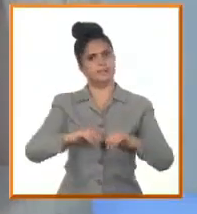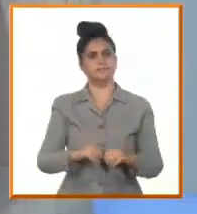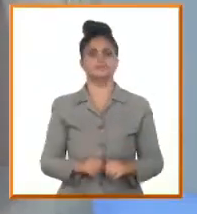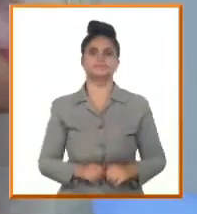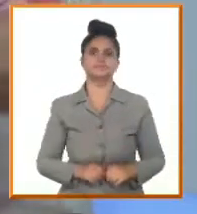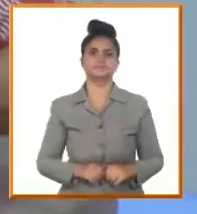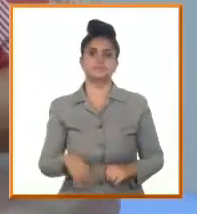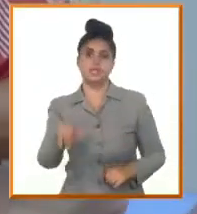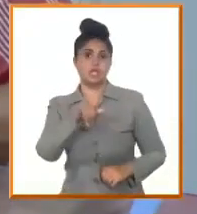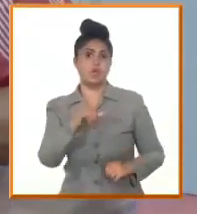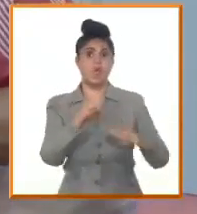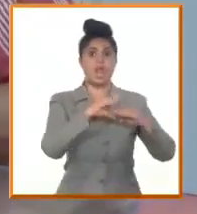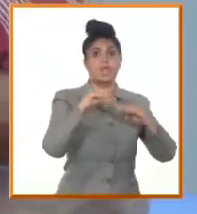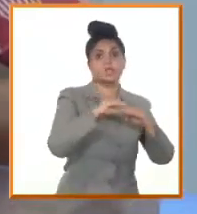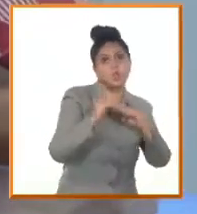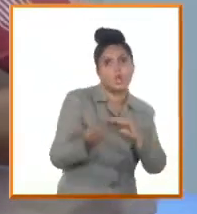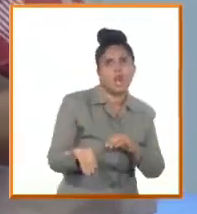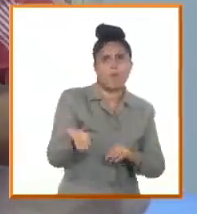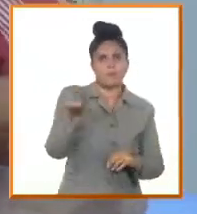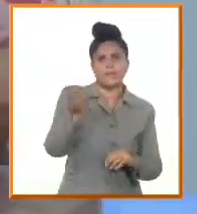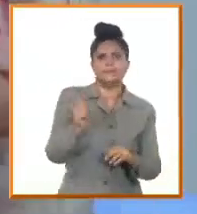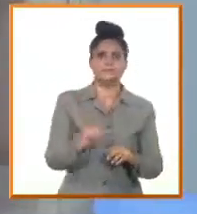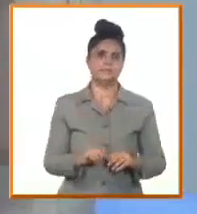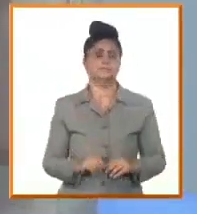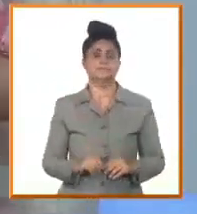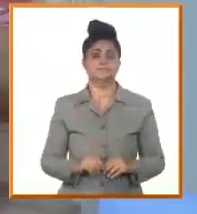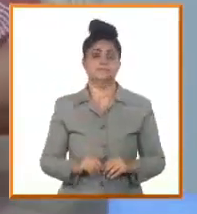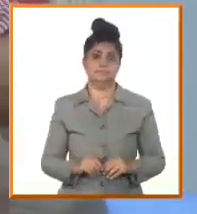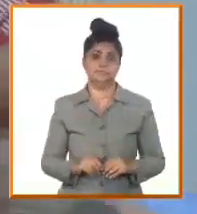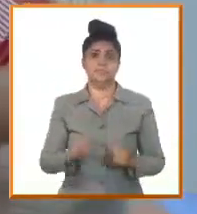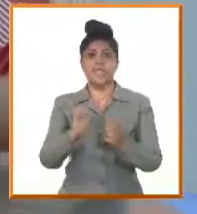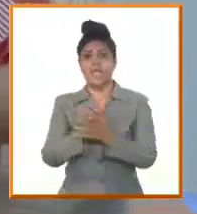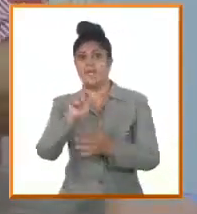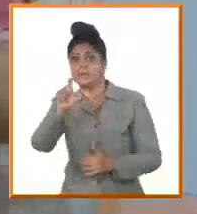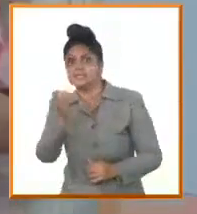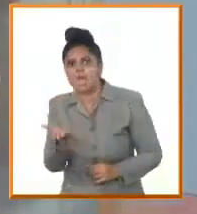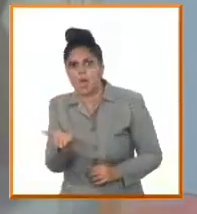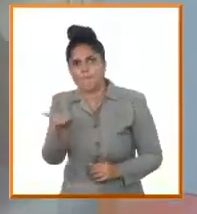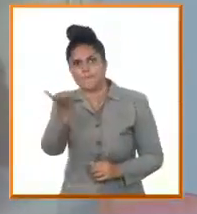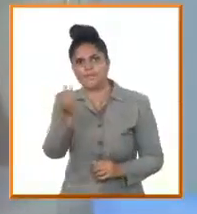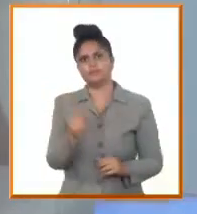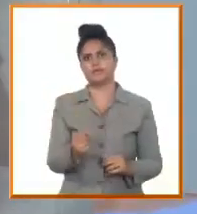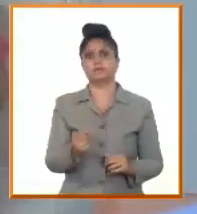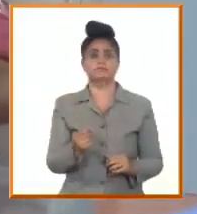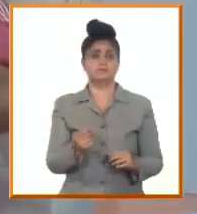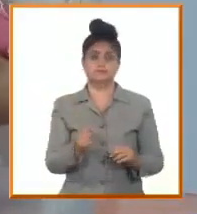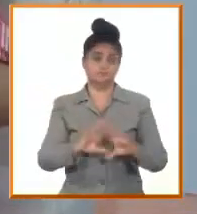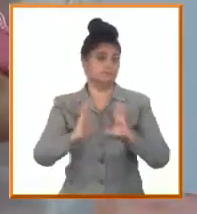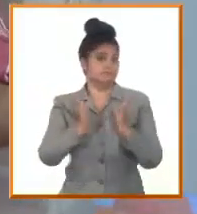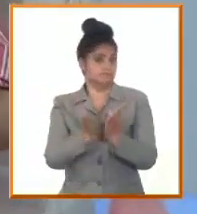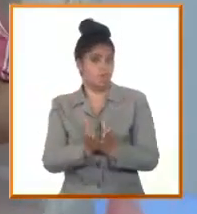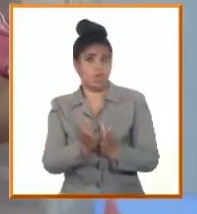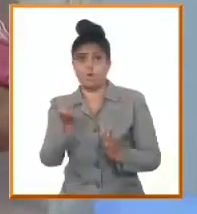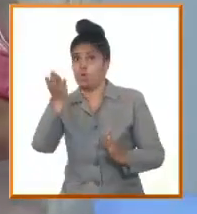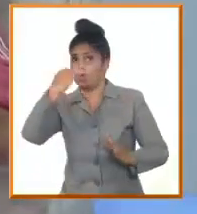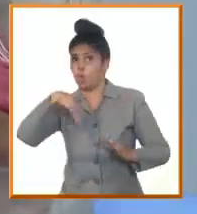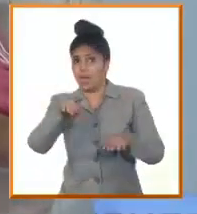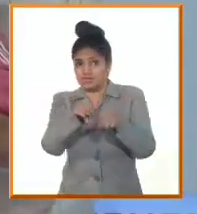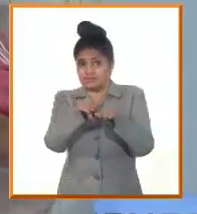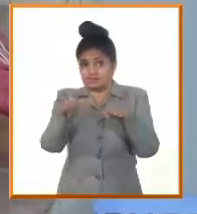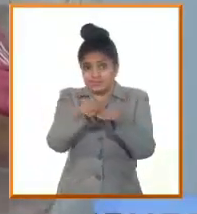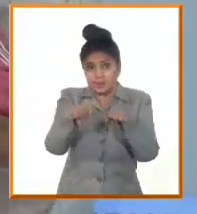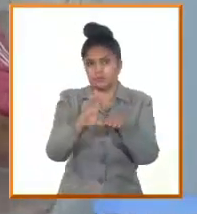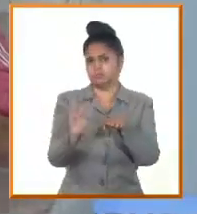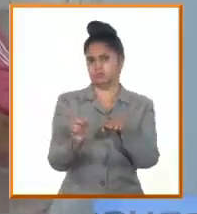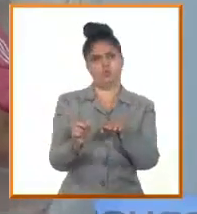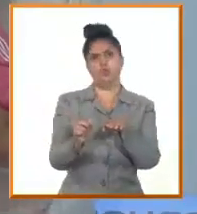es de precio de la divisa en este caso hasta se cambió el control de la tasa de interés es los cambios que se puedan ir produciendo que